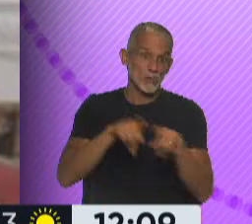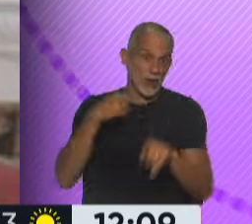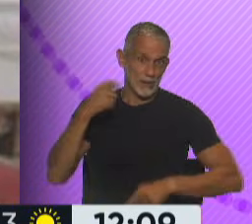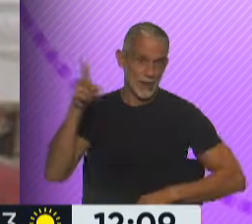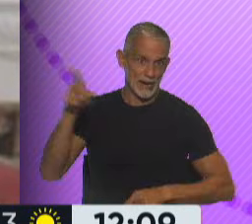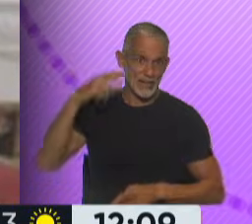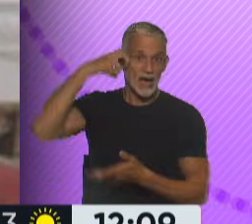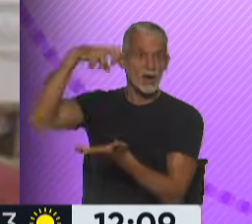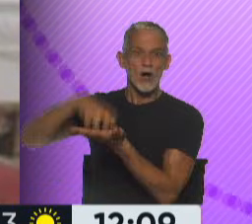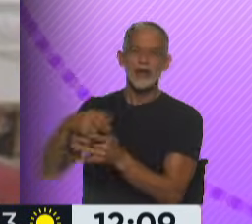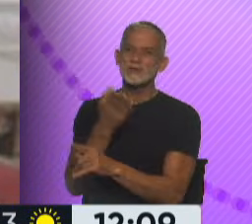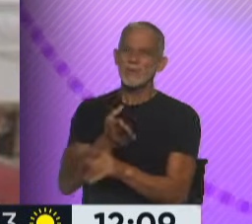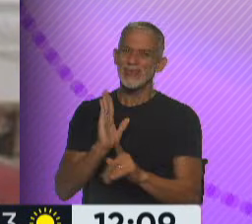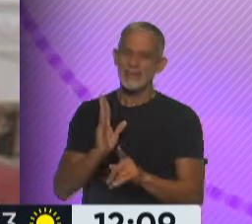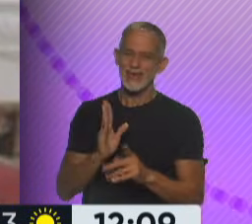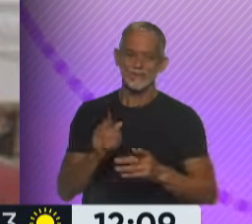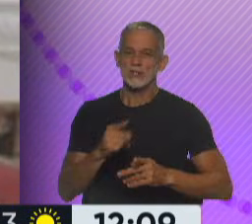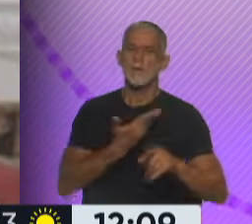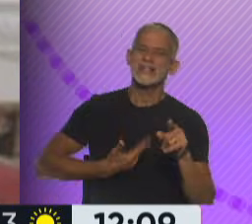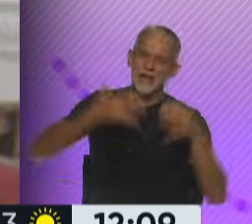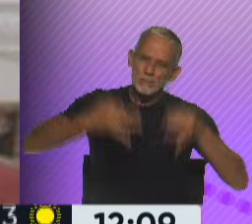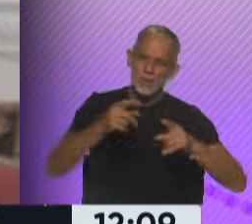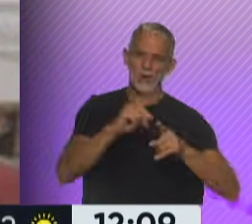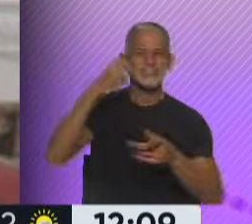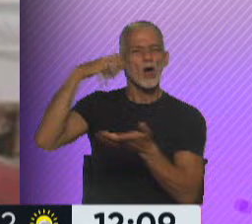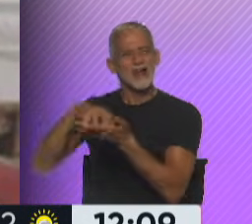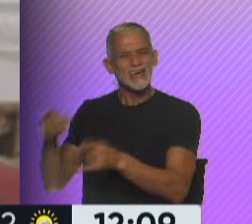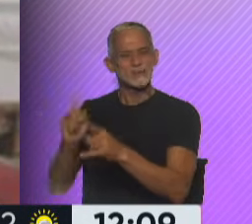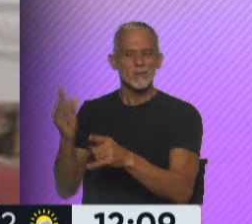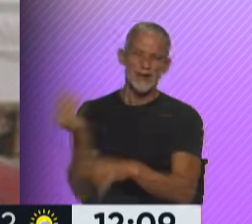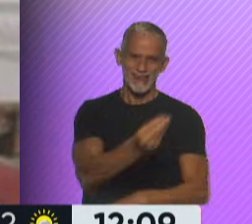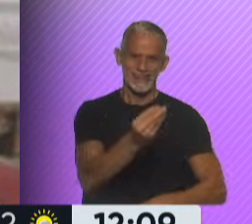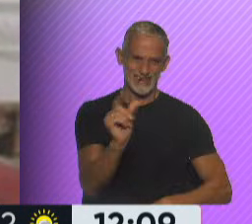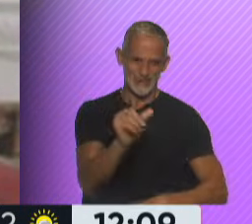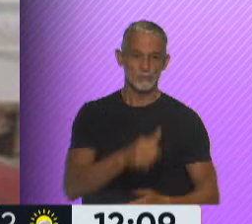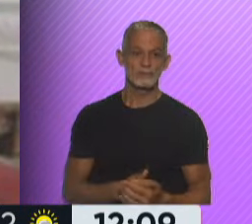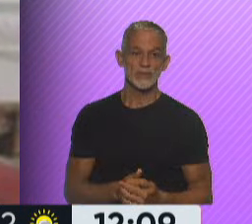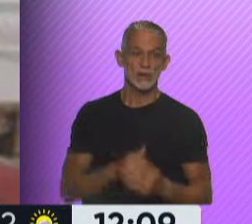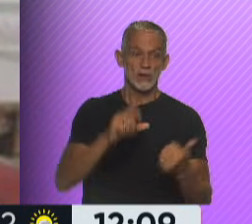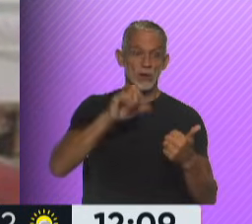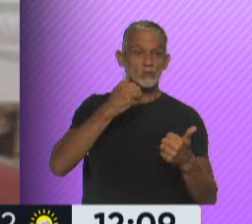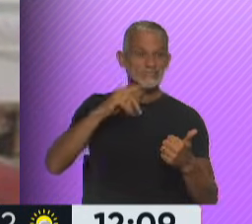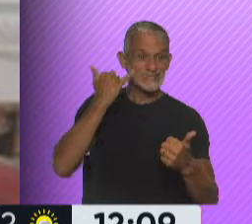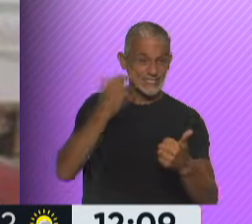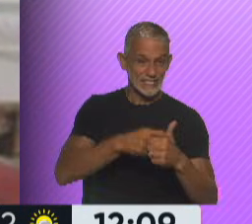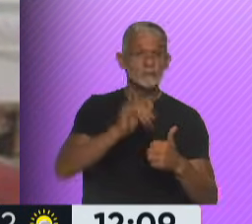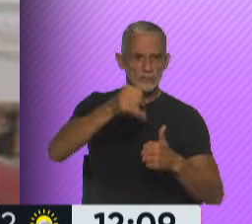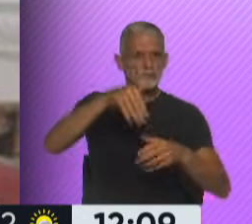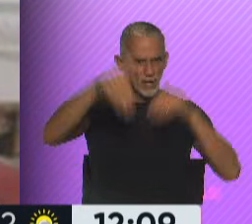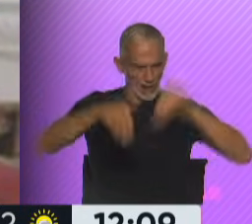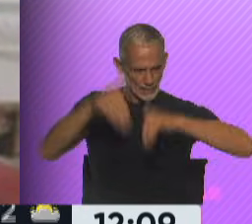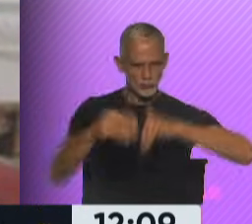un congresista, claro. ¿Entendés? No lo toman como un presidente, sino que como un congresista. Mira, ahí los tenemos. Kuczynski sí fue